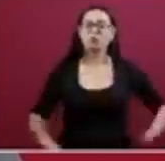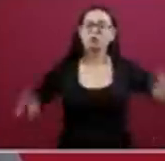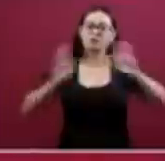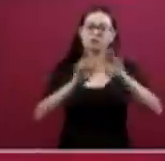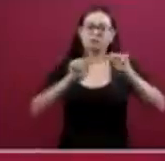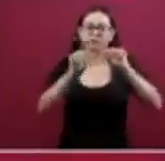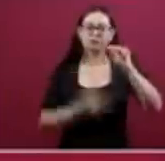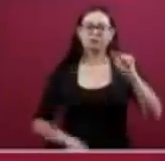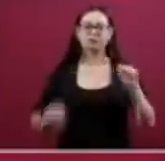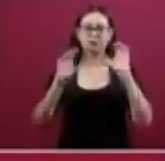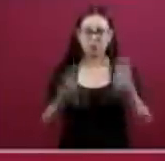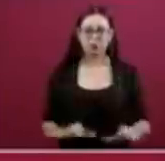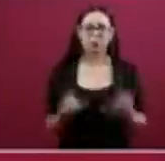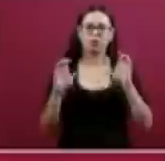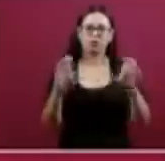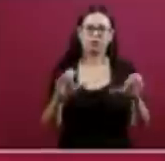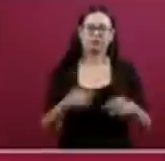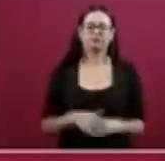pública.